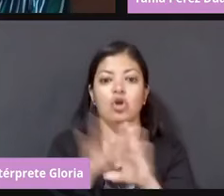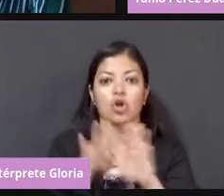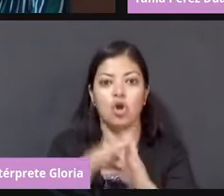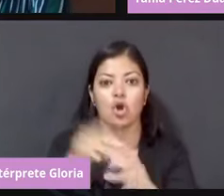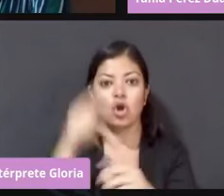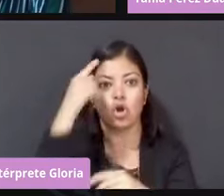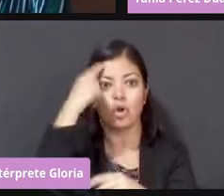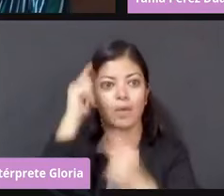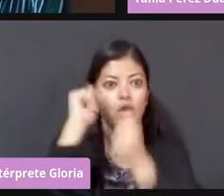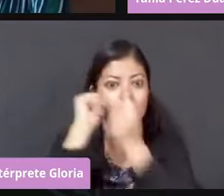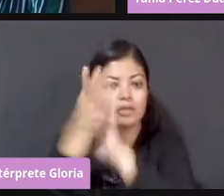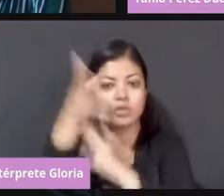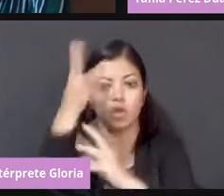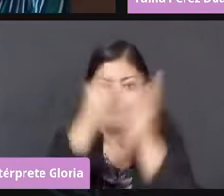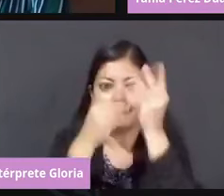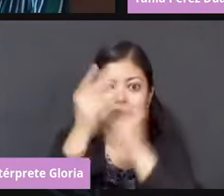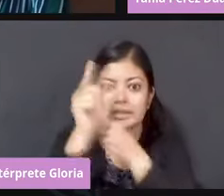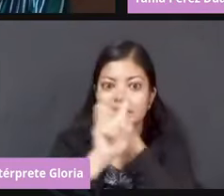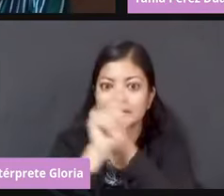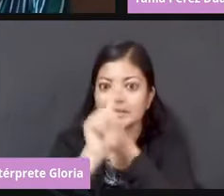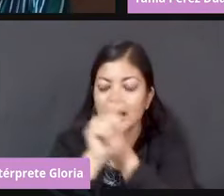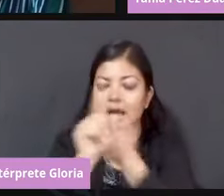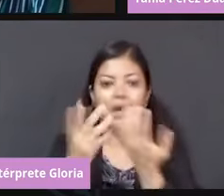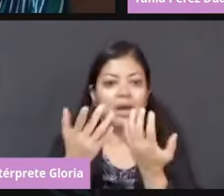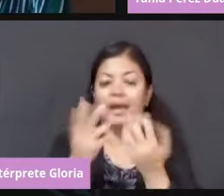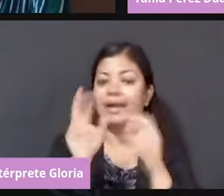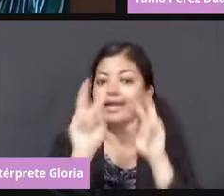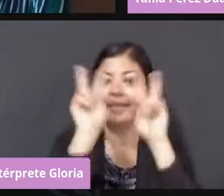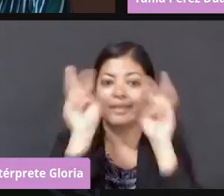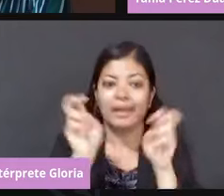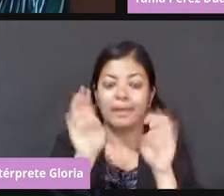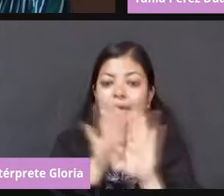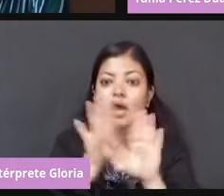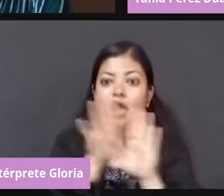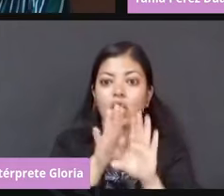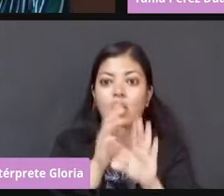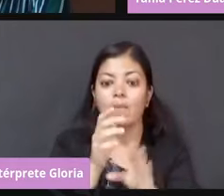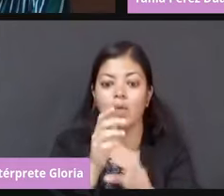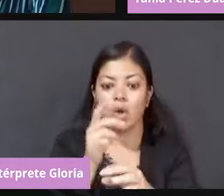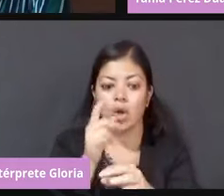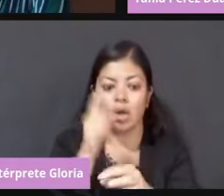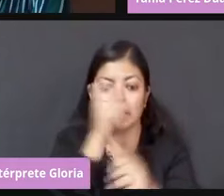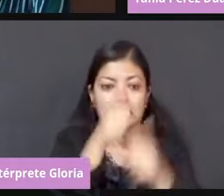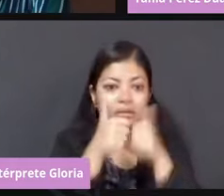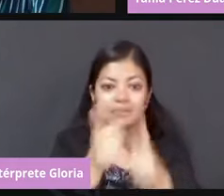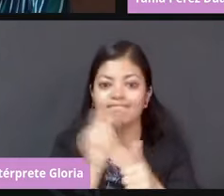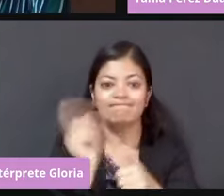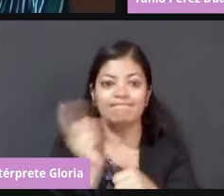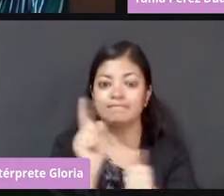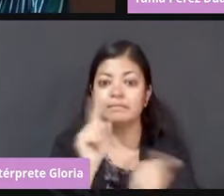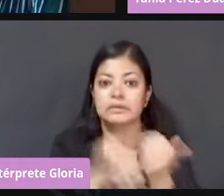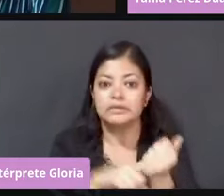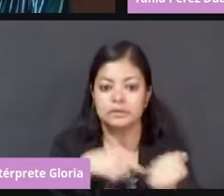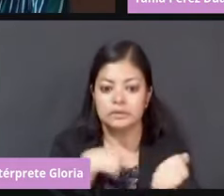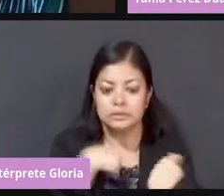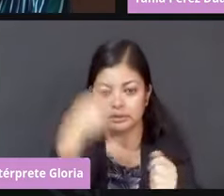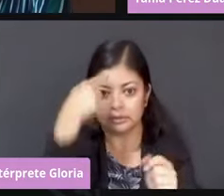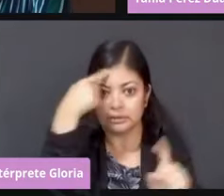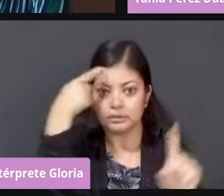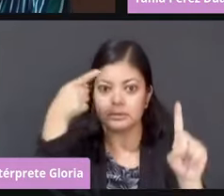de aprendizaje ni tiene que ver con un tema de déficit de atención. Es más bien, estoy tan metida a lo mejor en